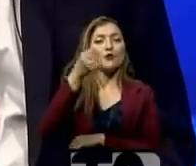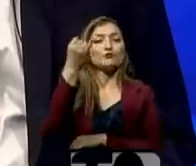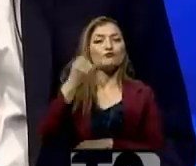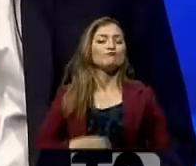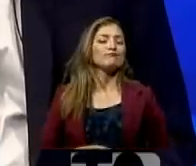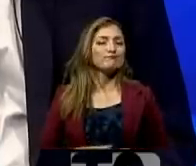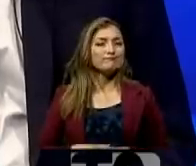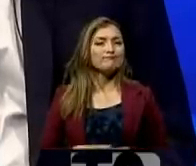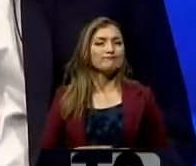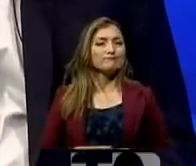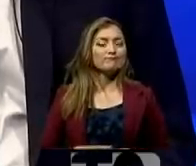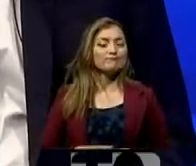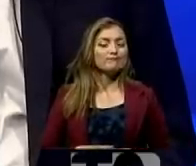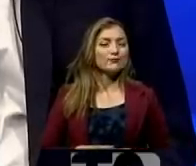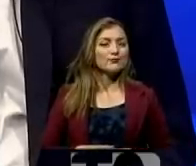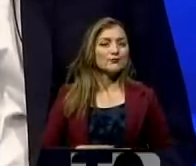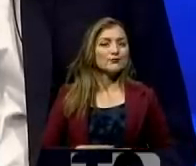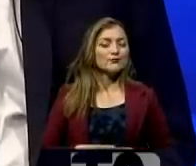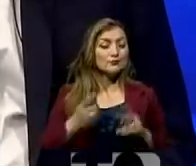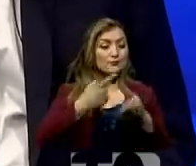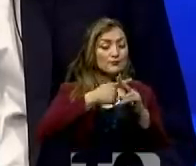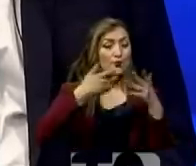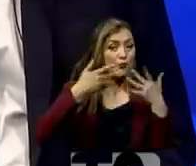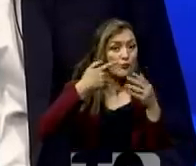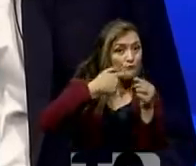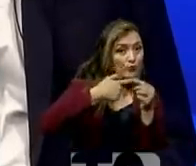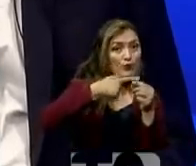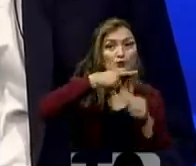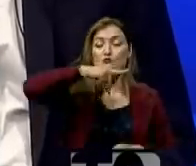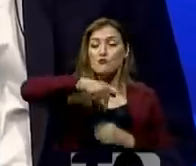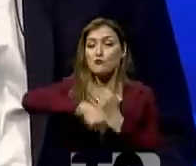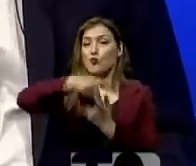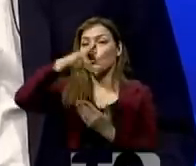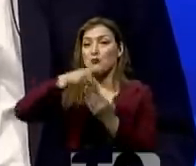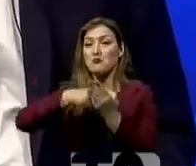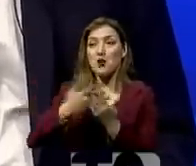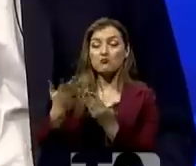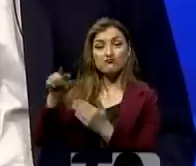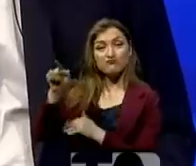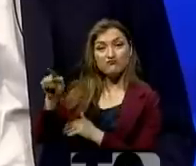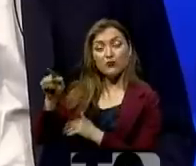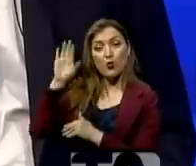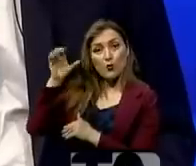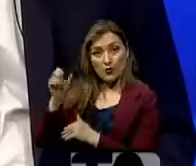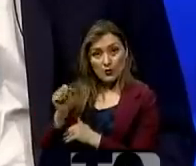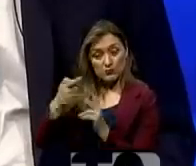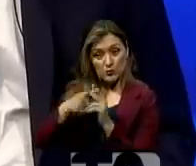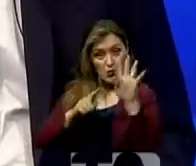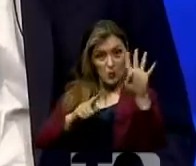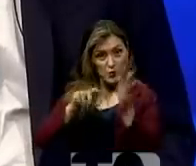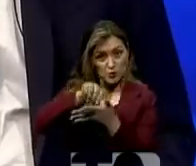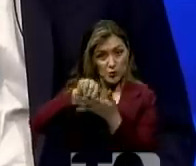y arrancará por guayaquil-quito portoviejo como estaba previsto y cuencas y es que no me falla la memoria por esas cuatro ciudades en el